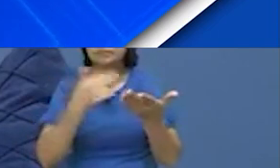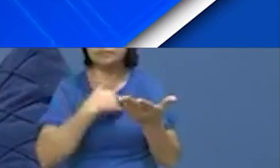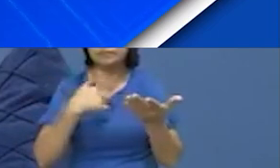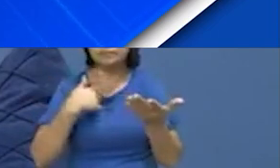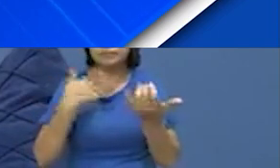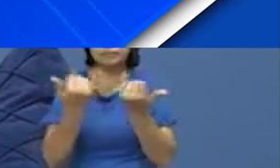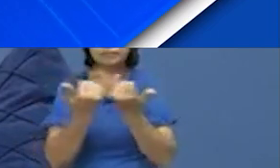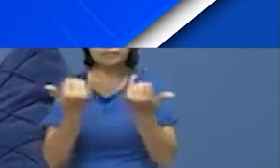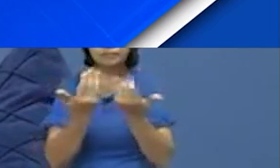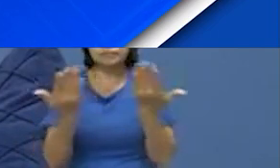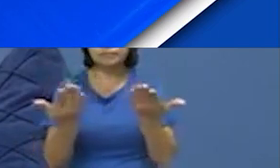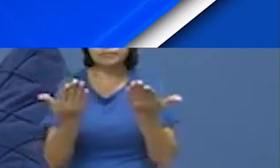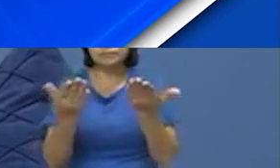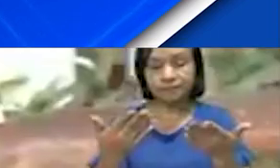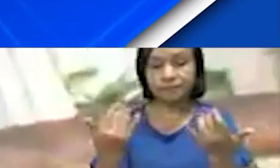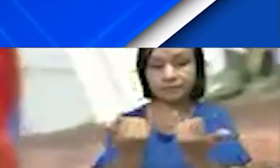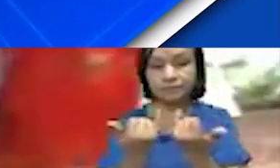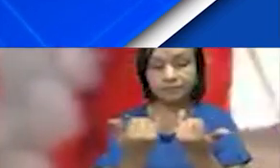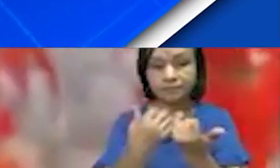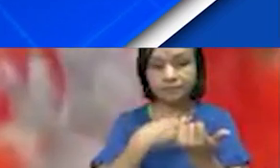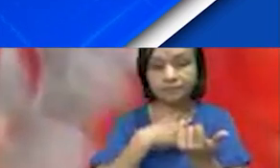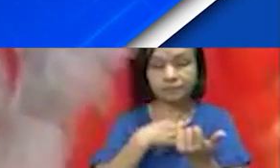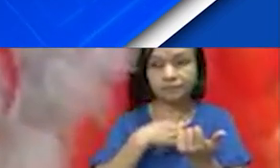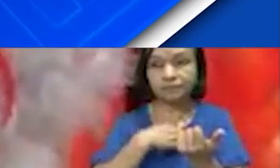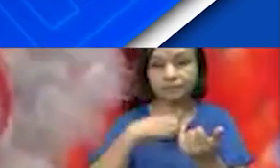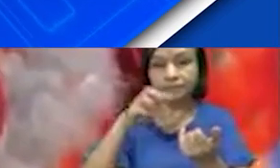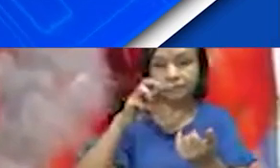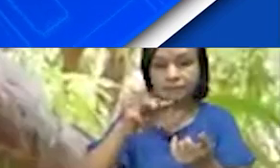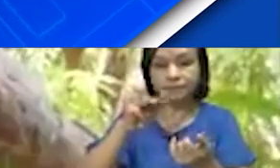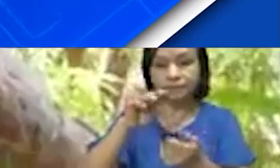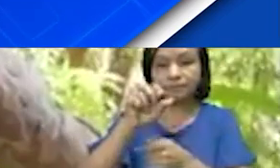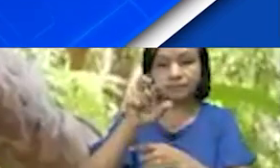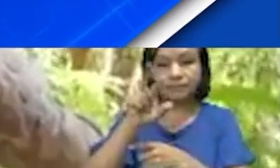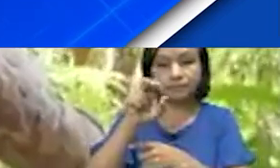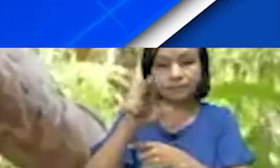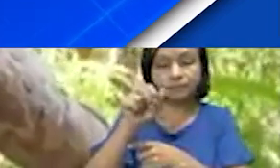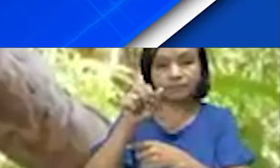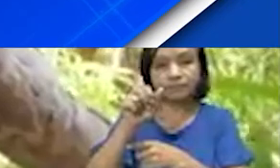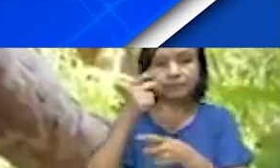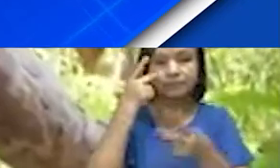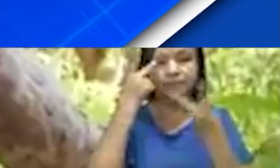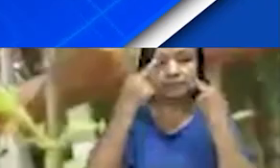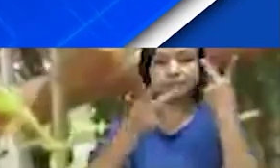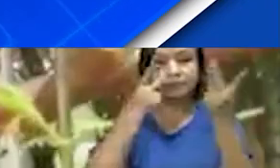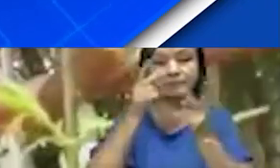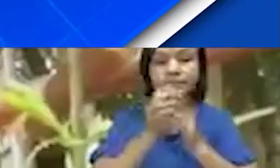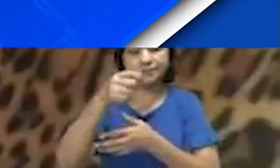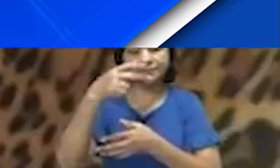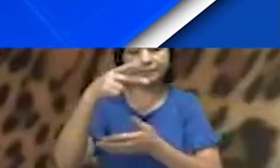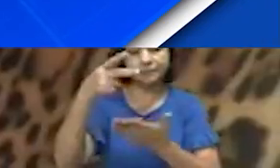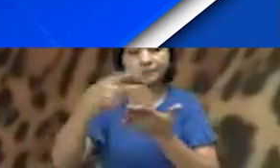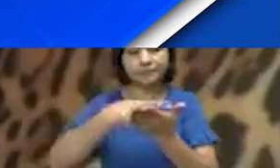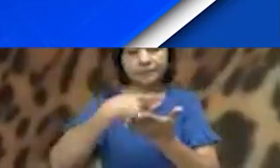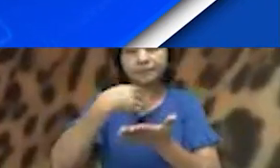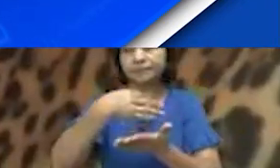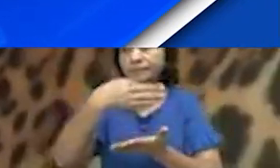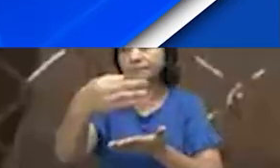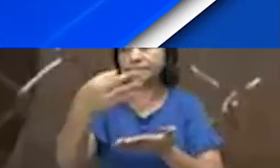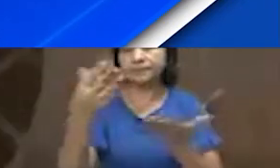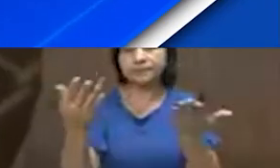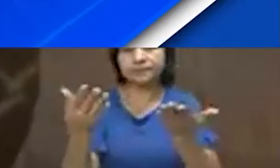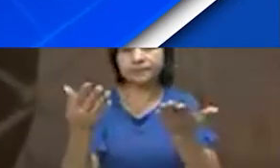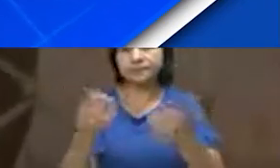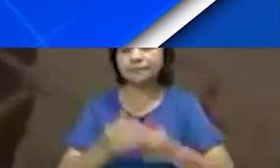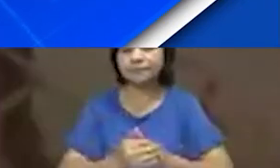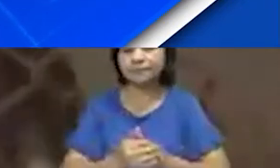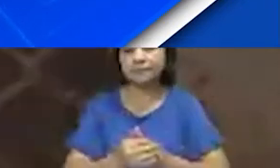no estamos dejando de funcionar los antiguos trabajadores pasarán a ser funcionarios del marena y bueno con